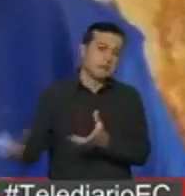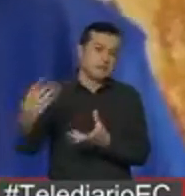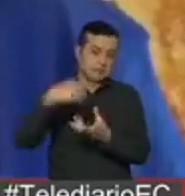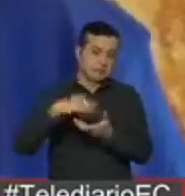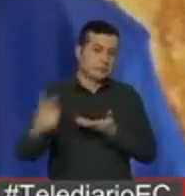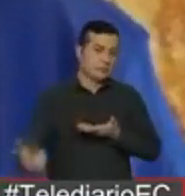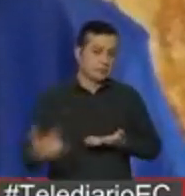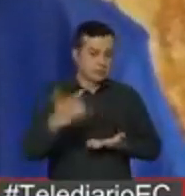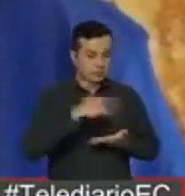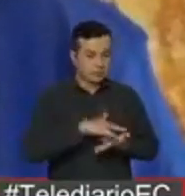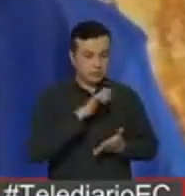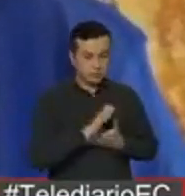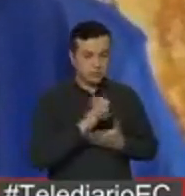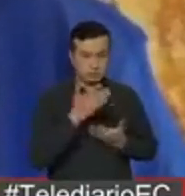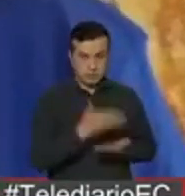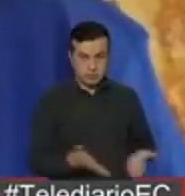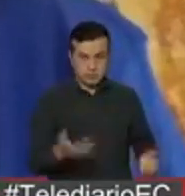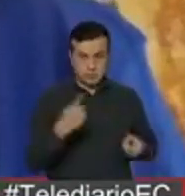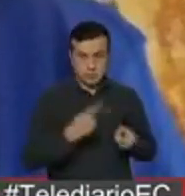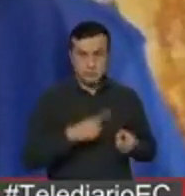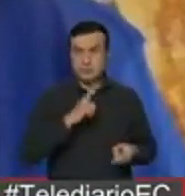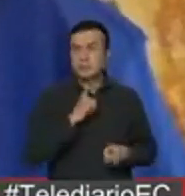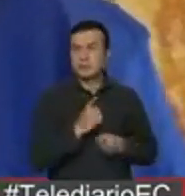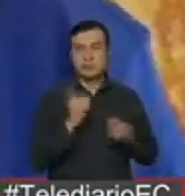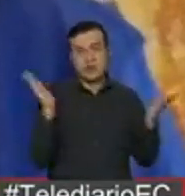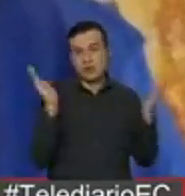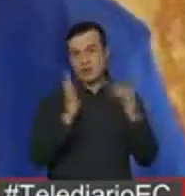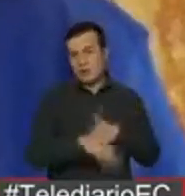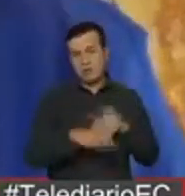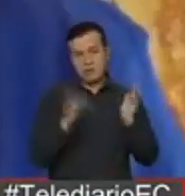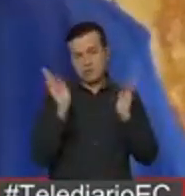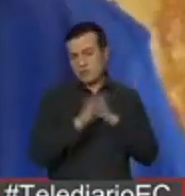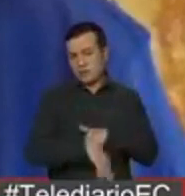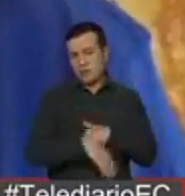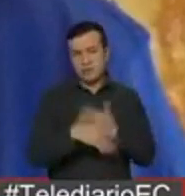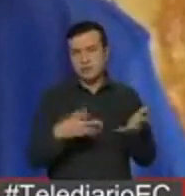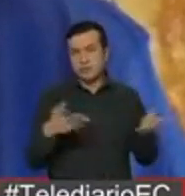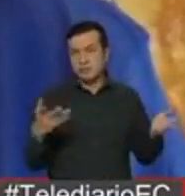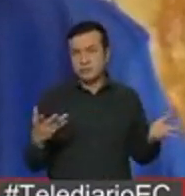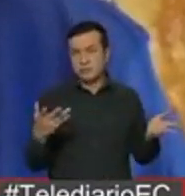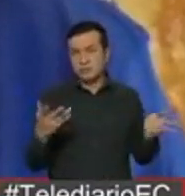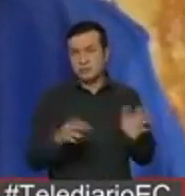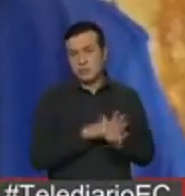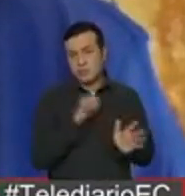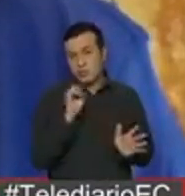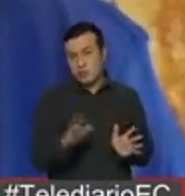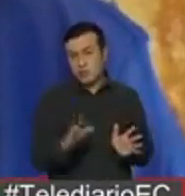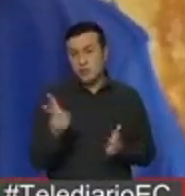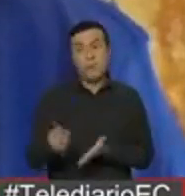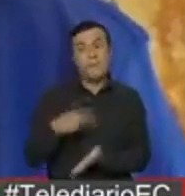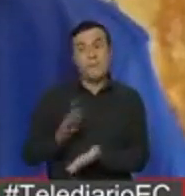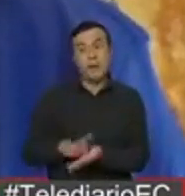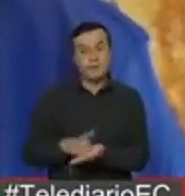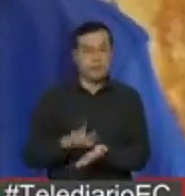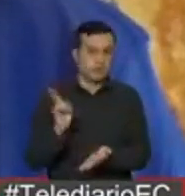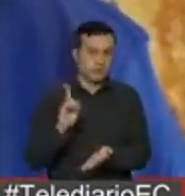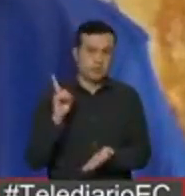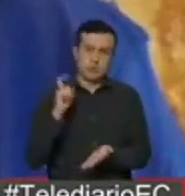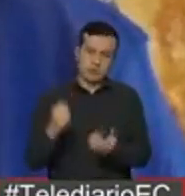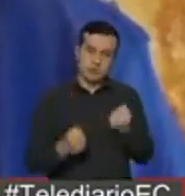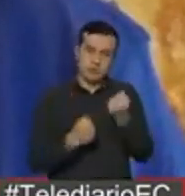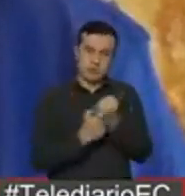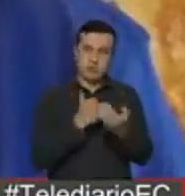las traíamos a Quito. Eso sin costo, obviamente, pues, si no, no sería algo loable y